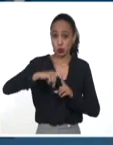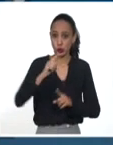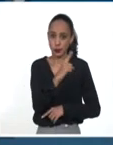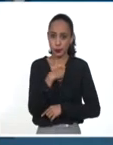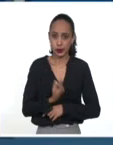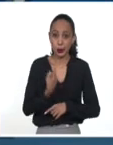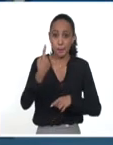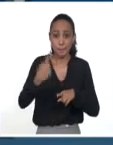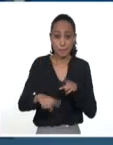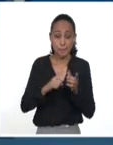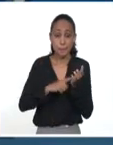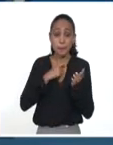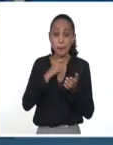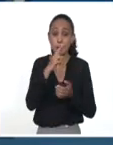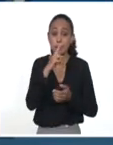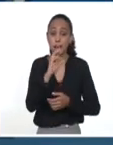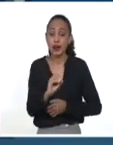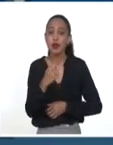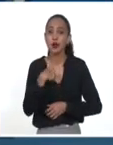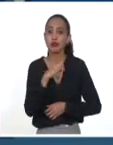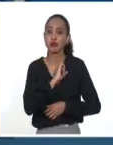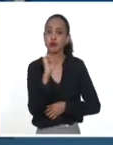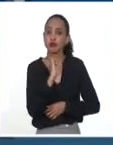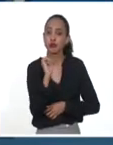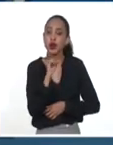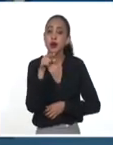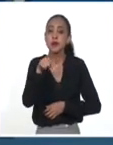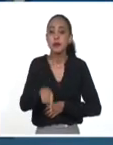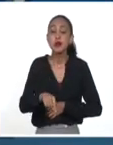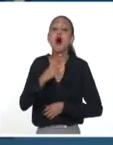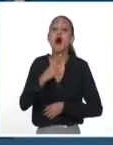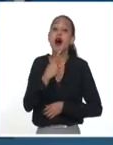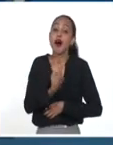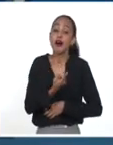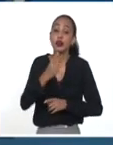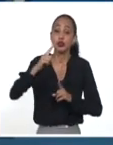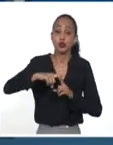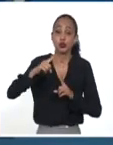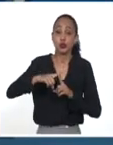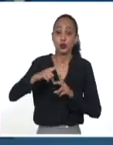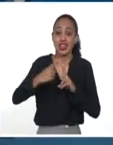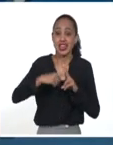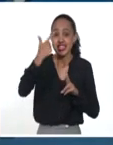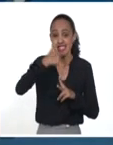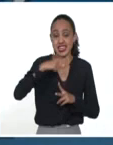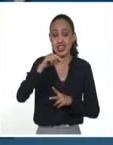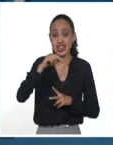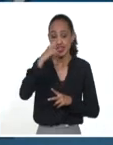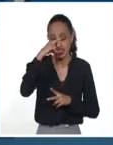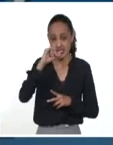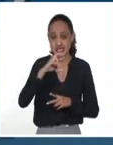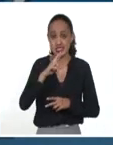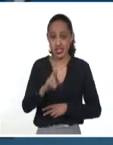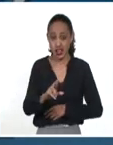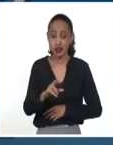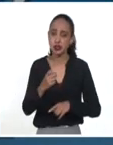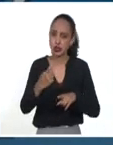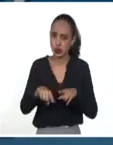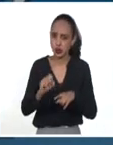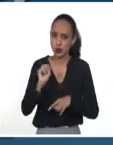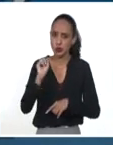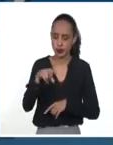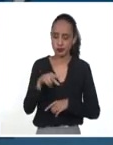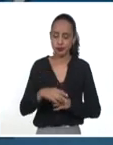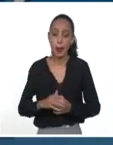Álvarez y Andy Vargas se conjugaron para dominar a la tanda de los leñadores, mientras que Yaciel Santoya y Jorge Enrique Alomá jonroneaban.